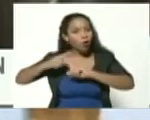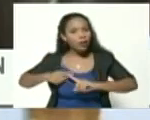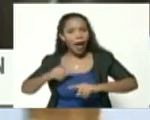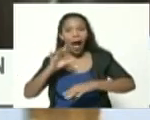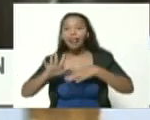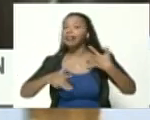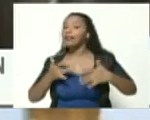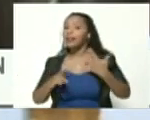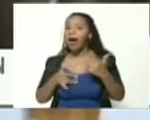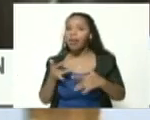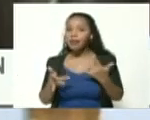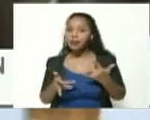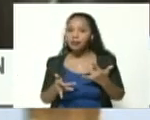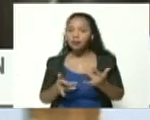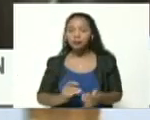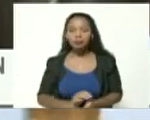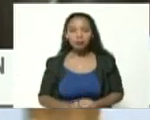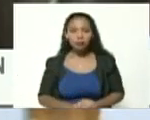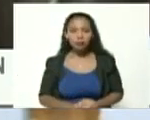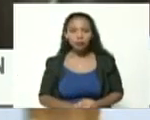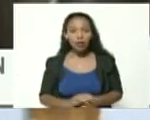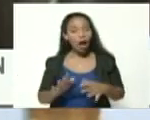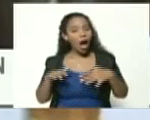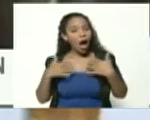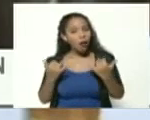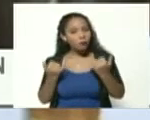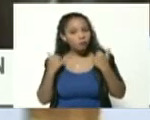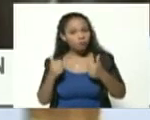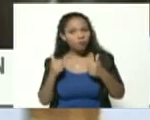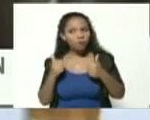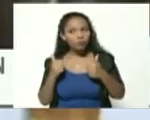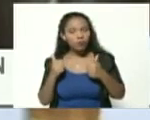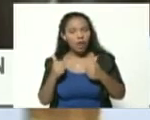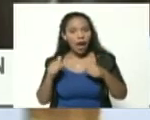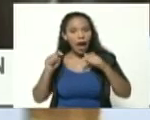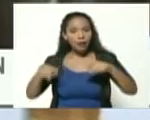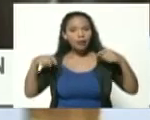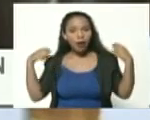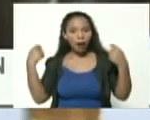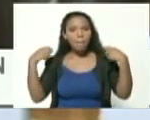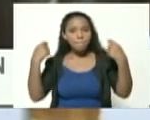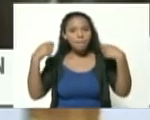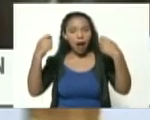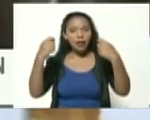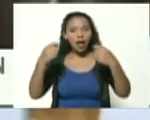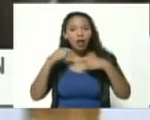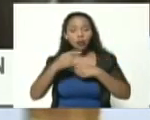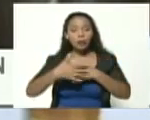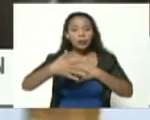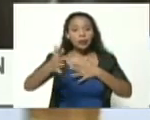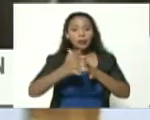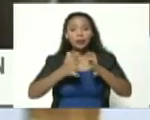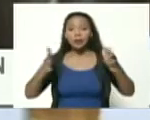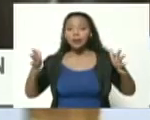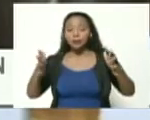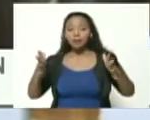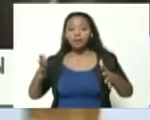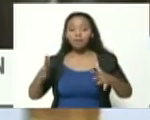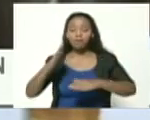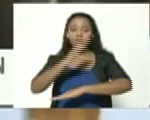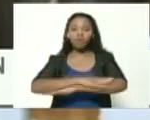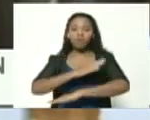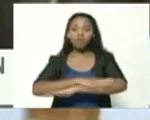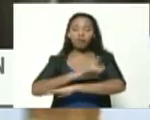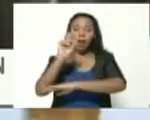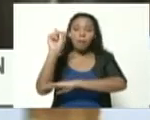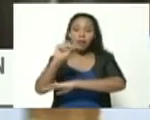acciones coercitivas. Ahora bien, esta campaña, en su amplio espectro, comporta también